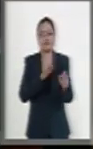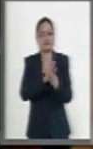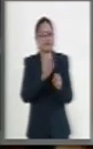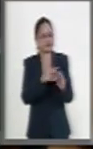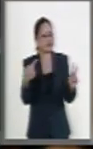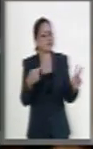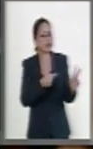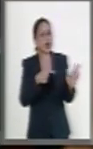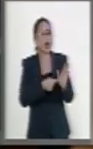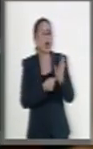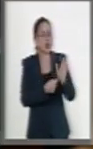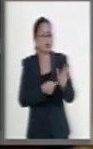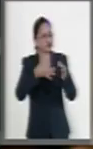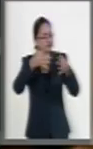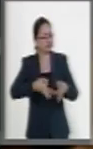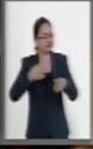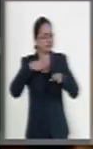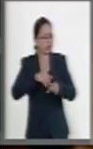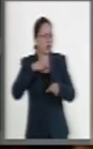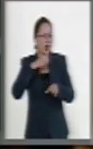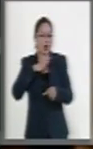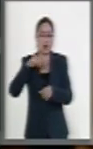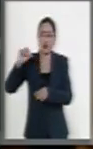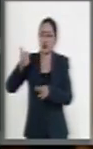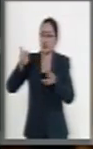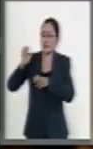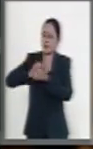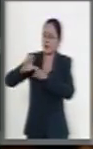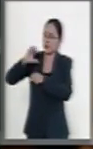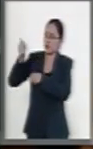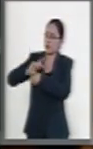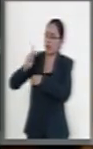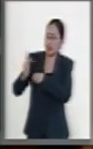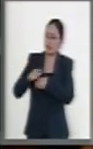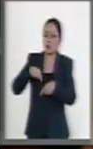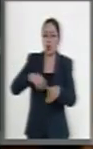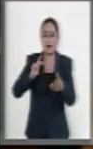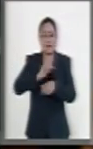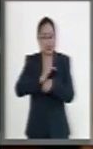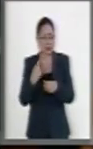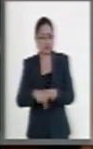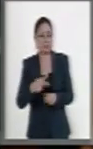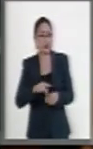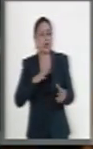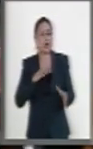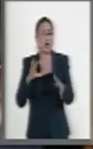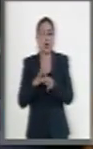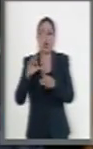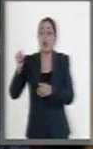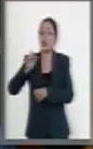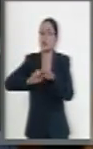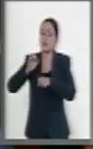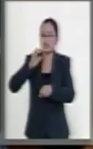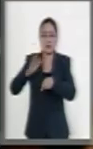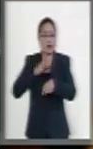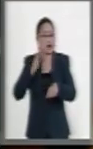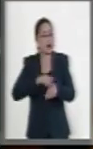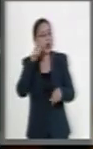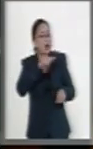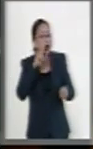y adecuadas a los inversionistas nacionales y extranjeros, así como a las calificadoras de riesgo